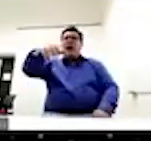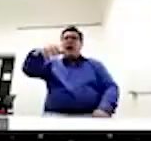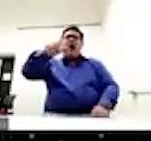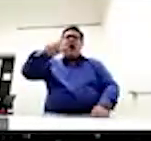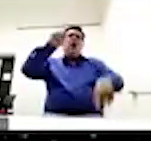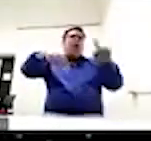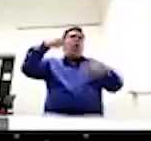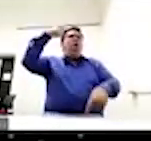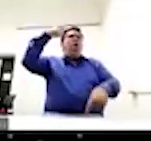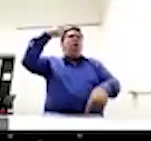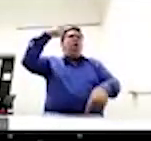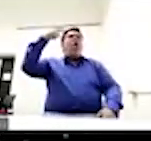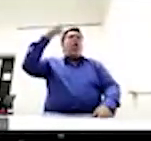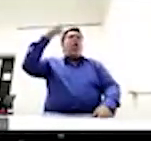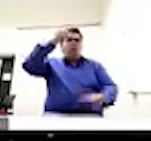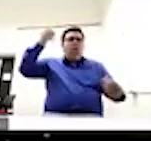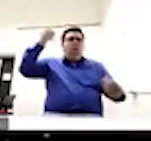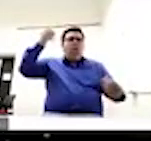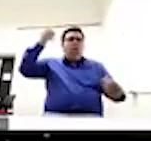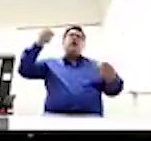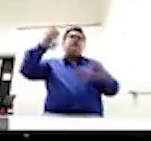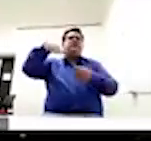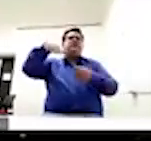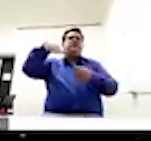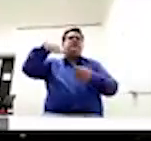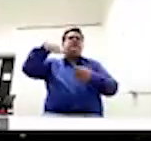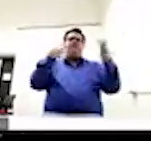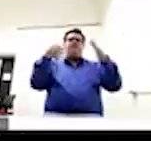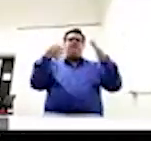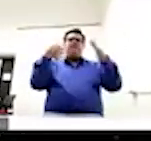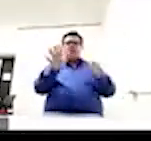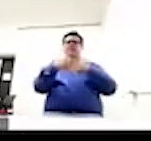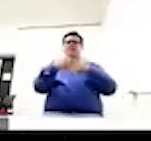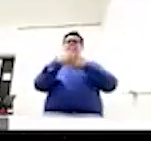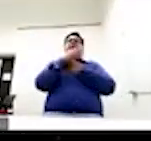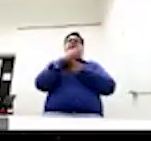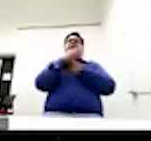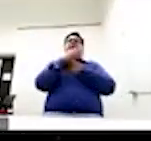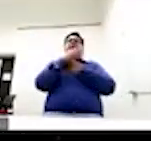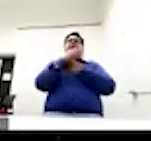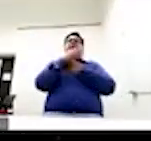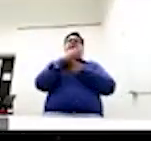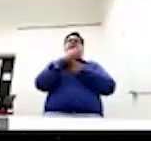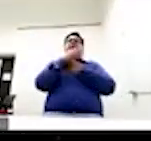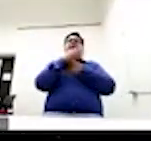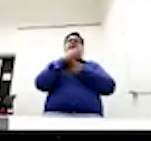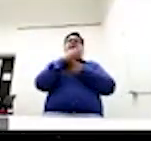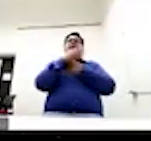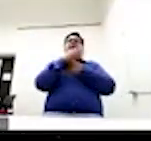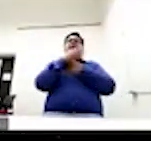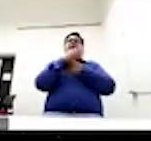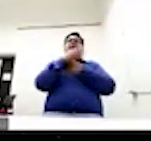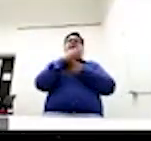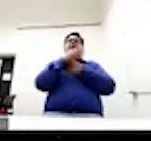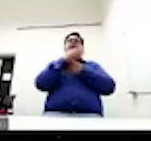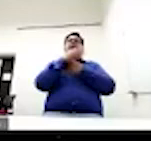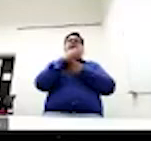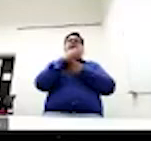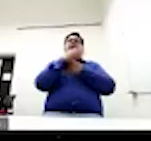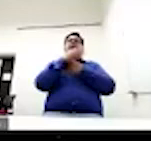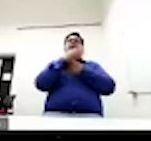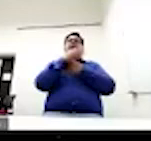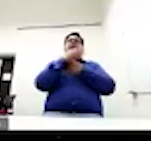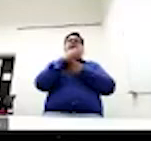morir sepultada en el silencio? ¿Queremos negar lo sucedido para repetirlo? ¿O queremos